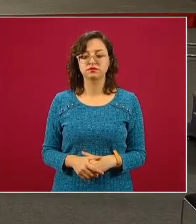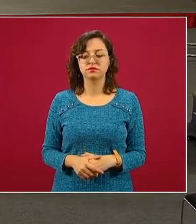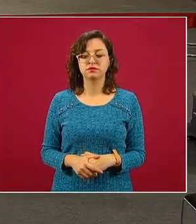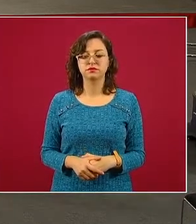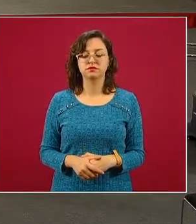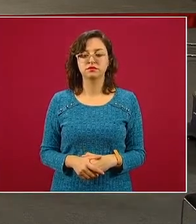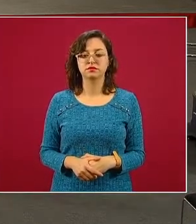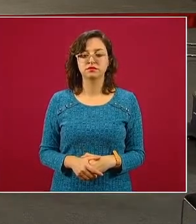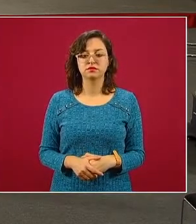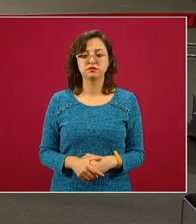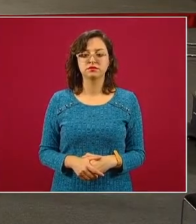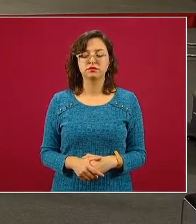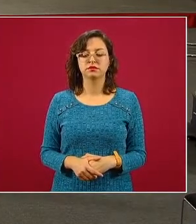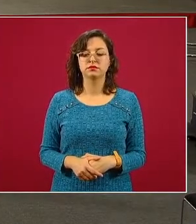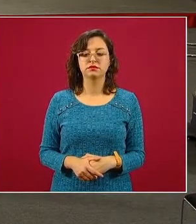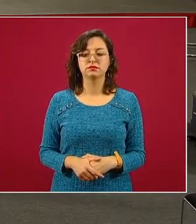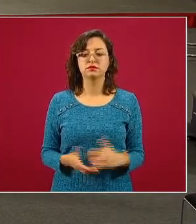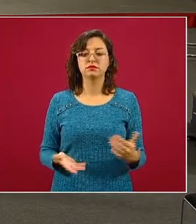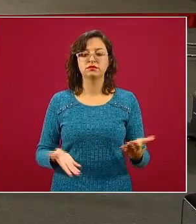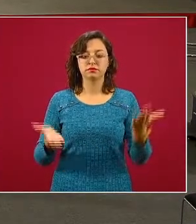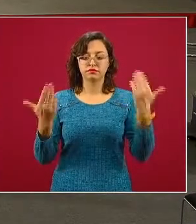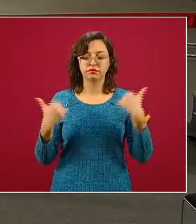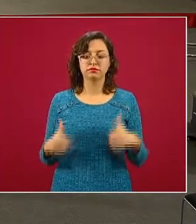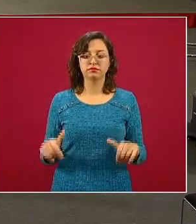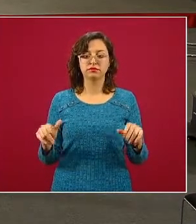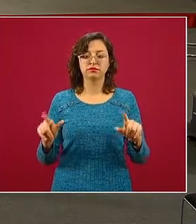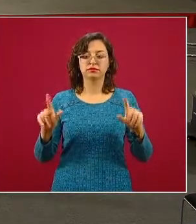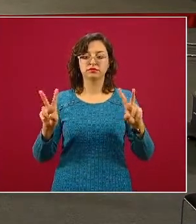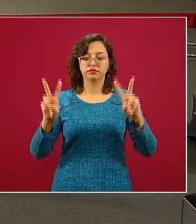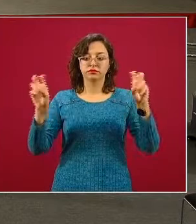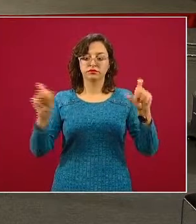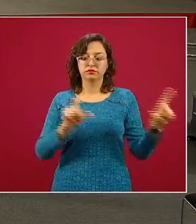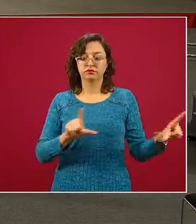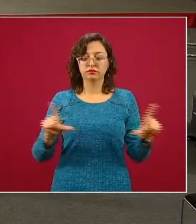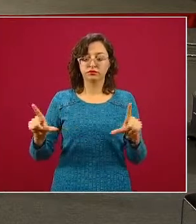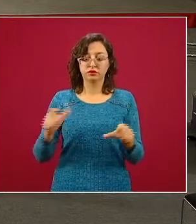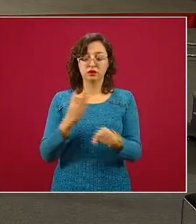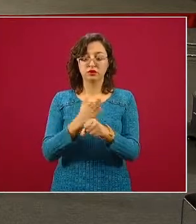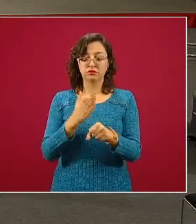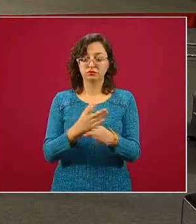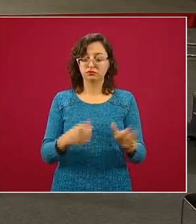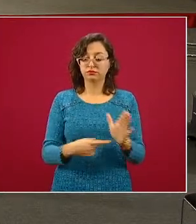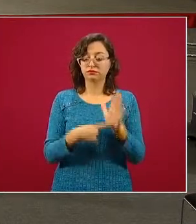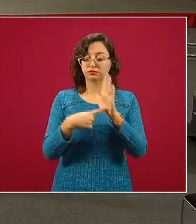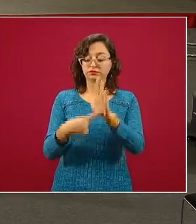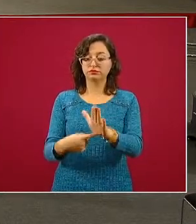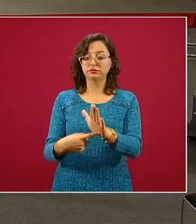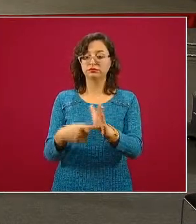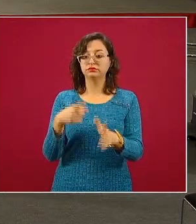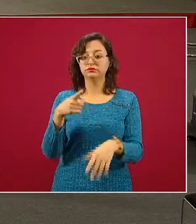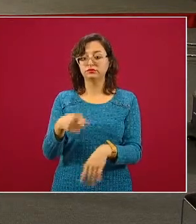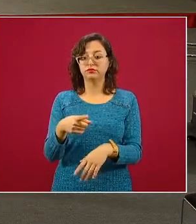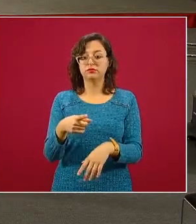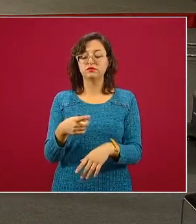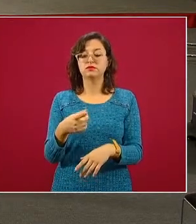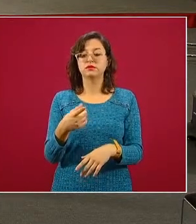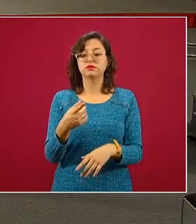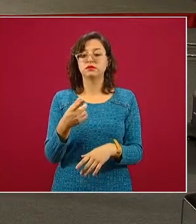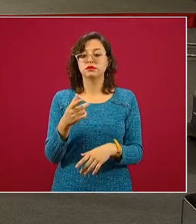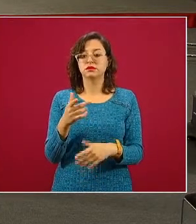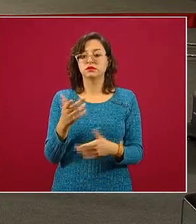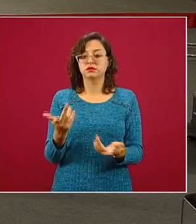a pasar al siguiente elemento. No vamos a tener la presentación de la sección de salud materna y